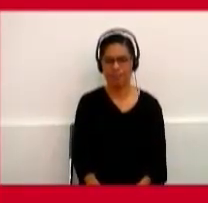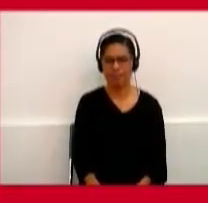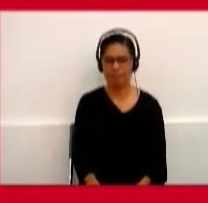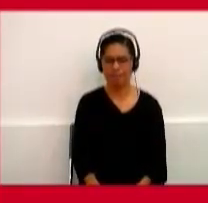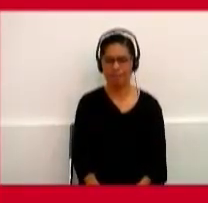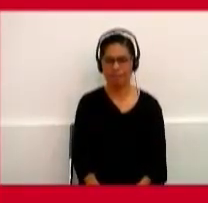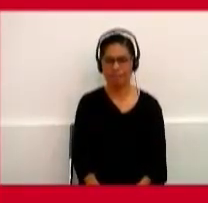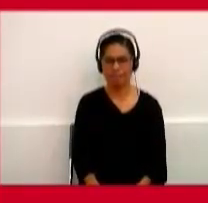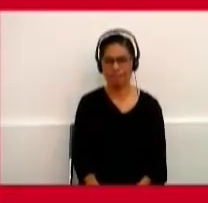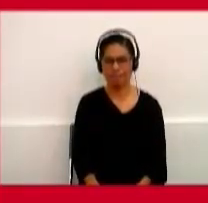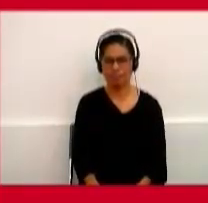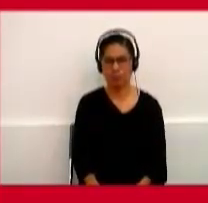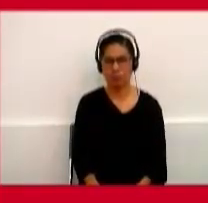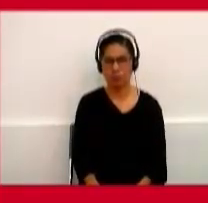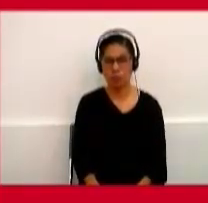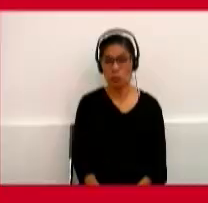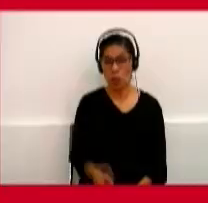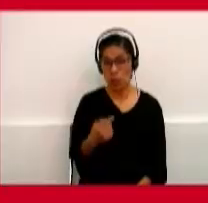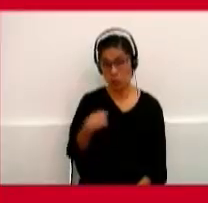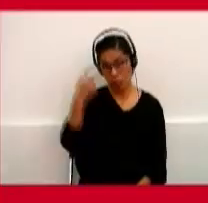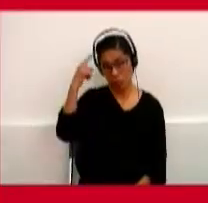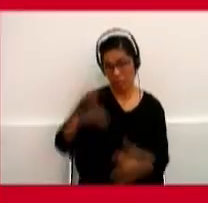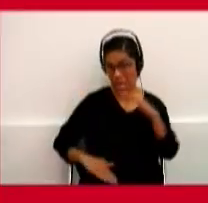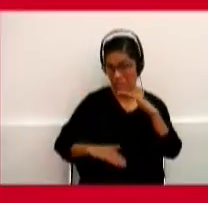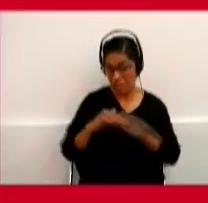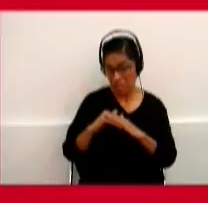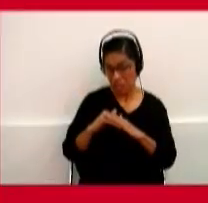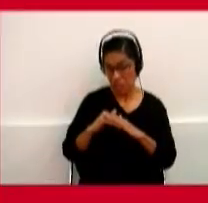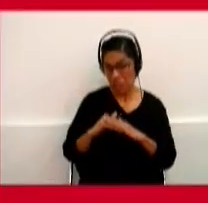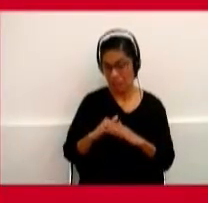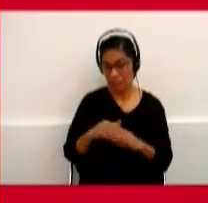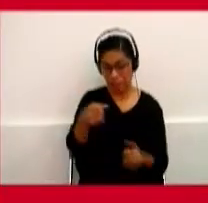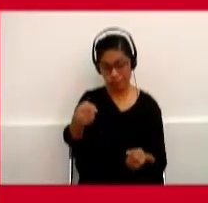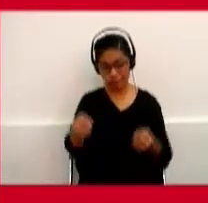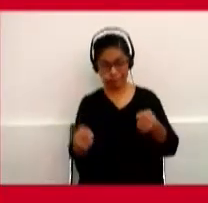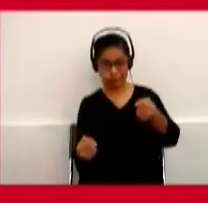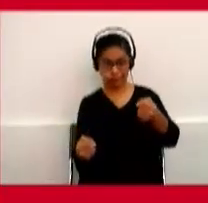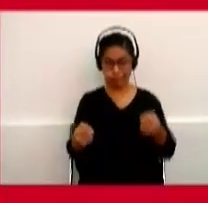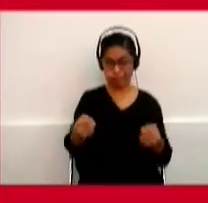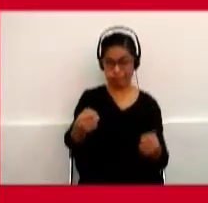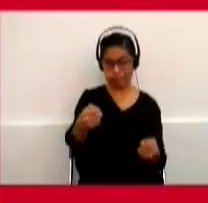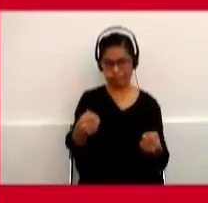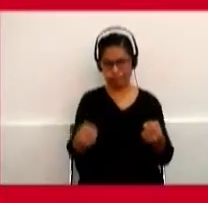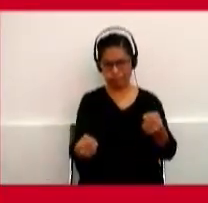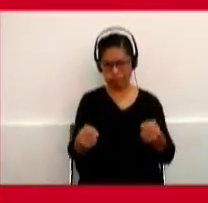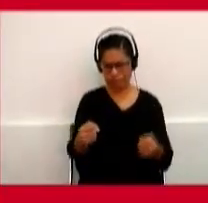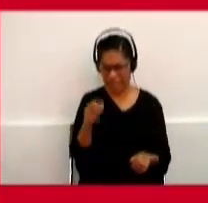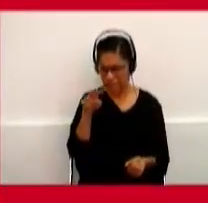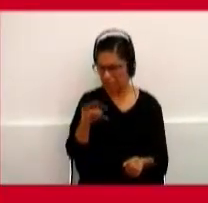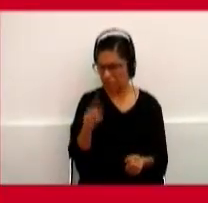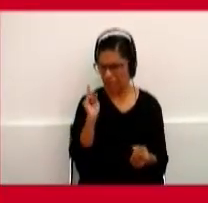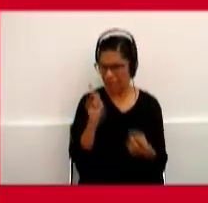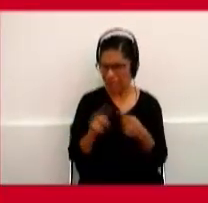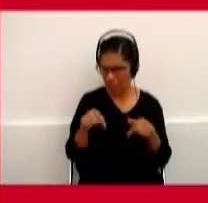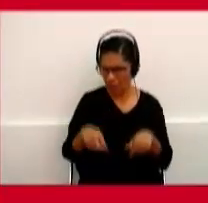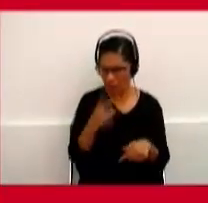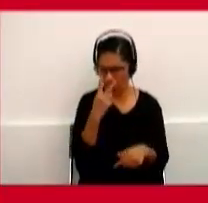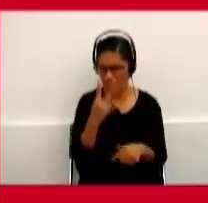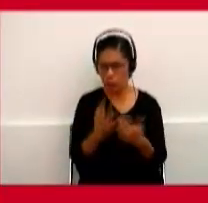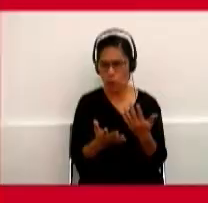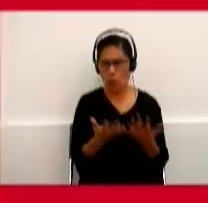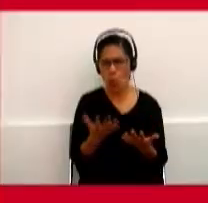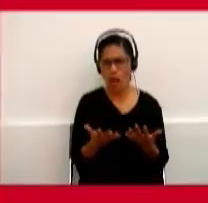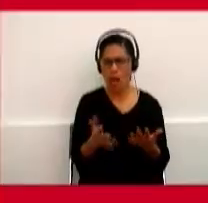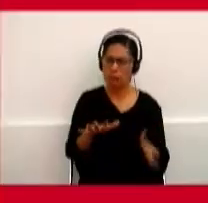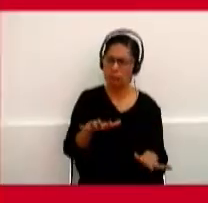Bueno, yo creo que la limitación con respecto al número de camiones que hemos encontrado hasta ahora está alrededor